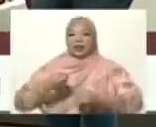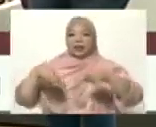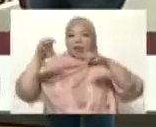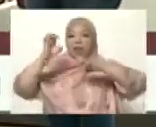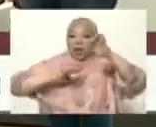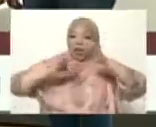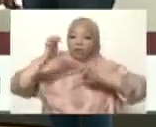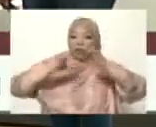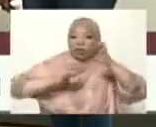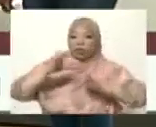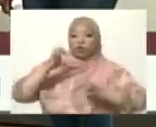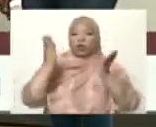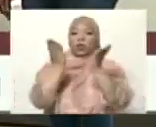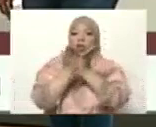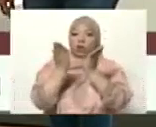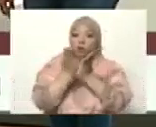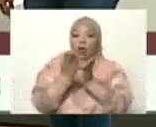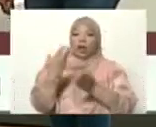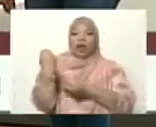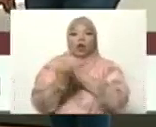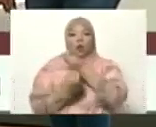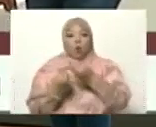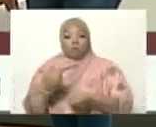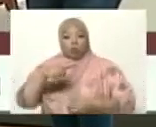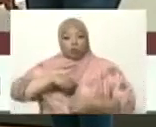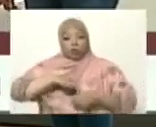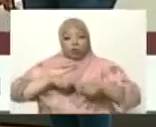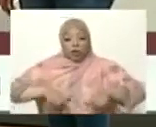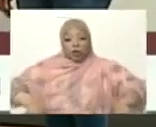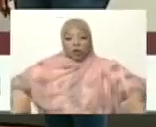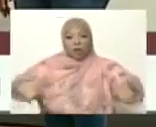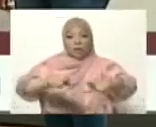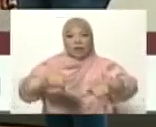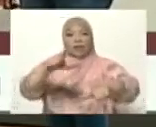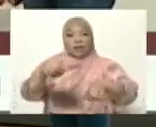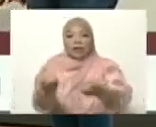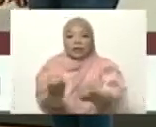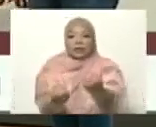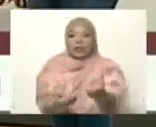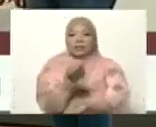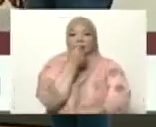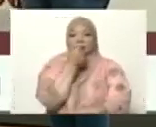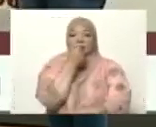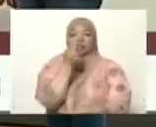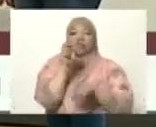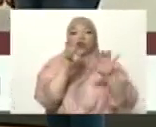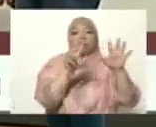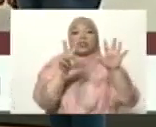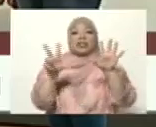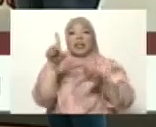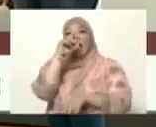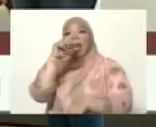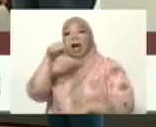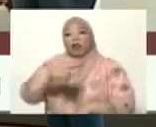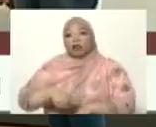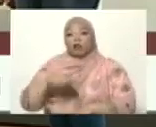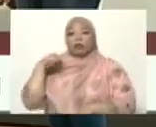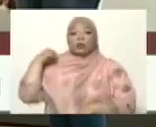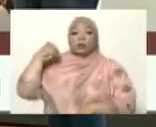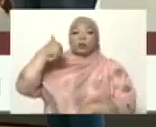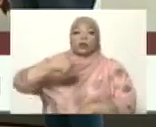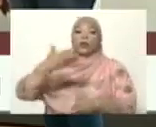las condiciones. Bueno, estamos aquí en el patio y el jardín de esta unidad educativa que tiene 87 años, es la que va a estar coordinando